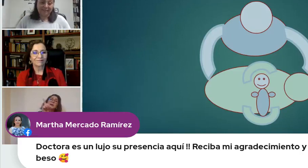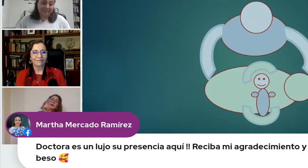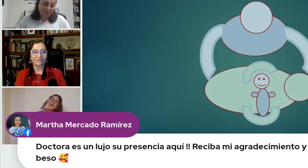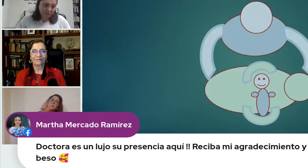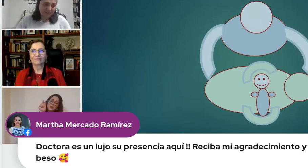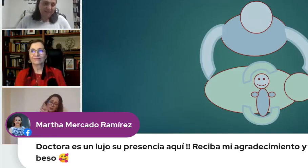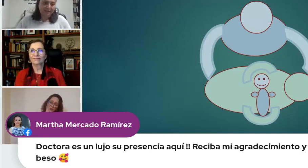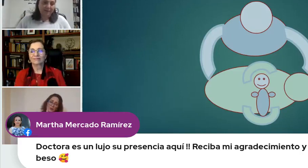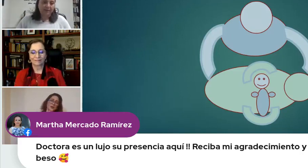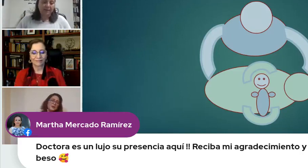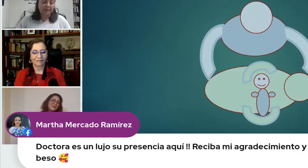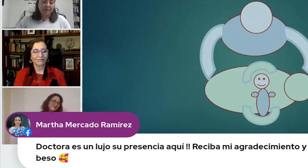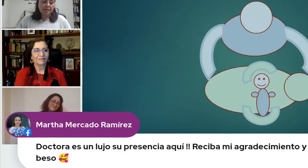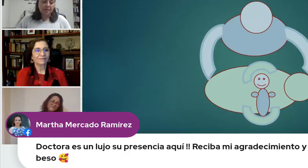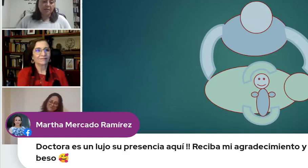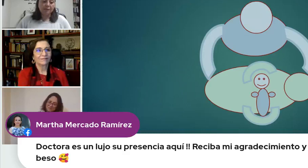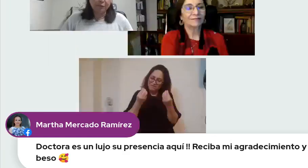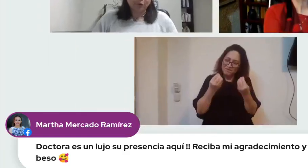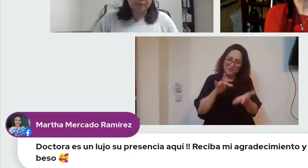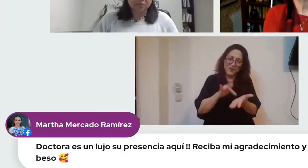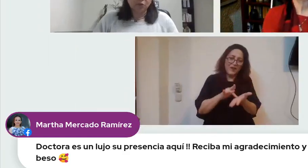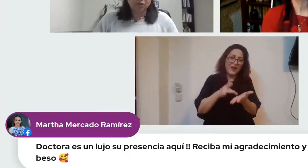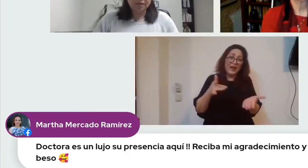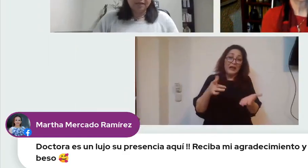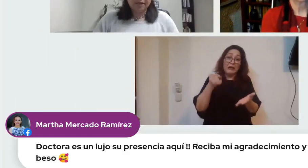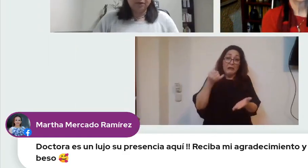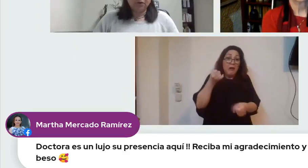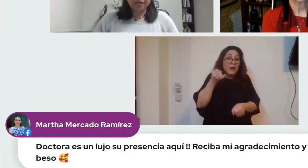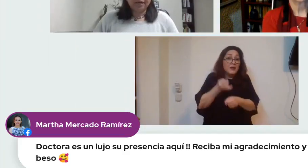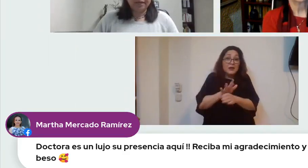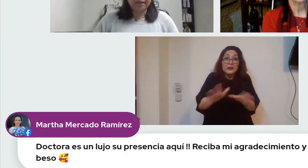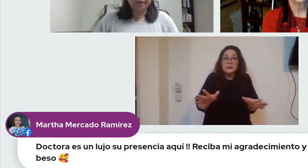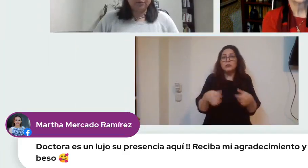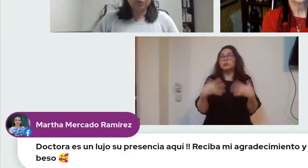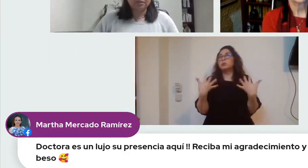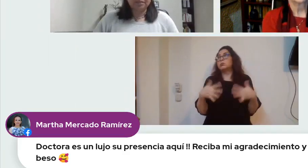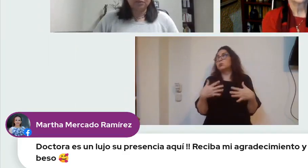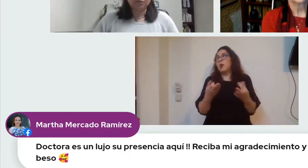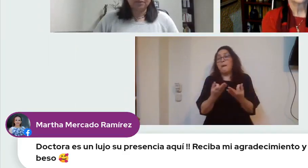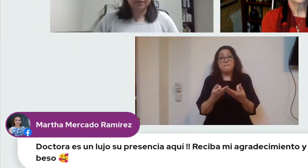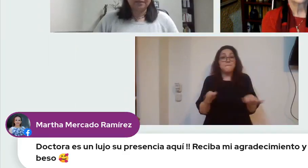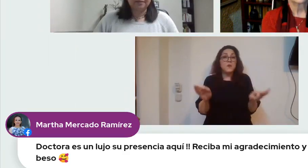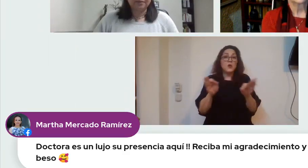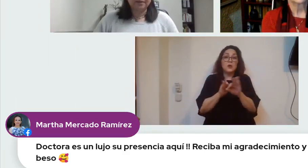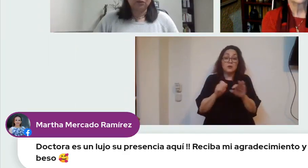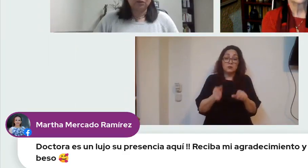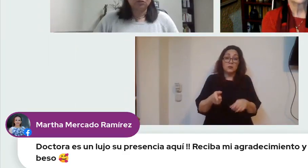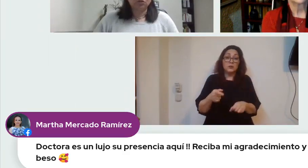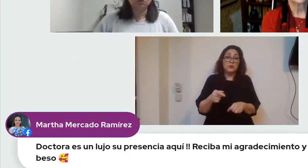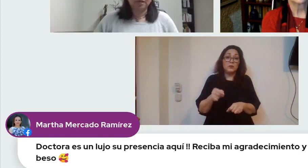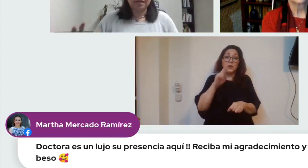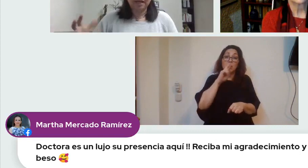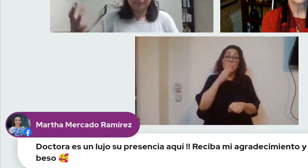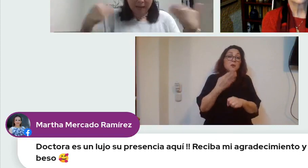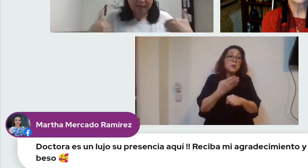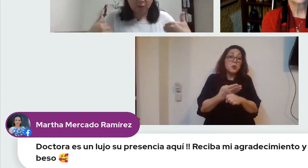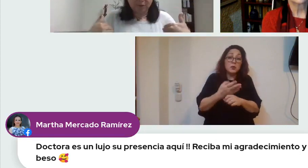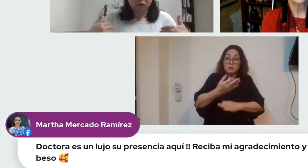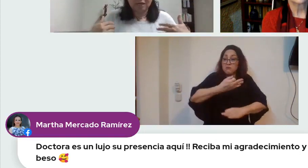el que provee y el que decide y el que manda. Pero se han desarrollado muchos estereotipos,